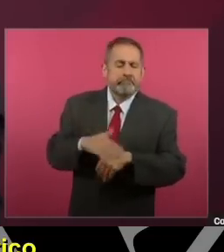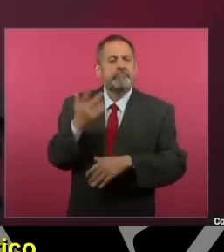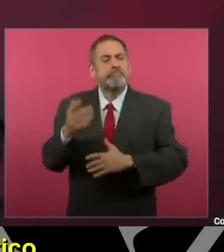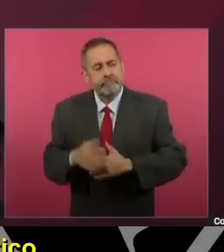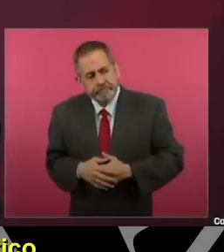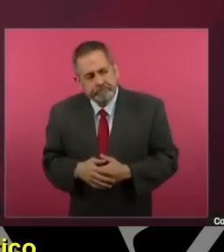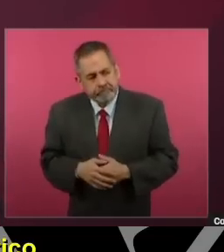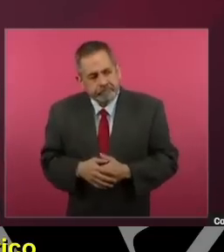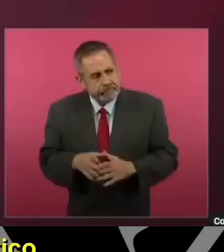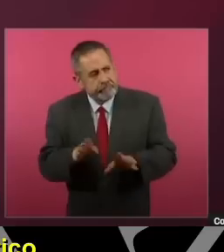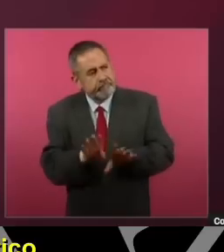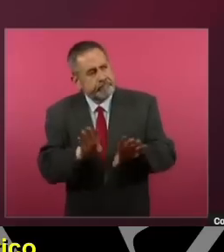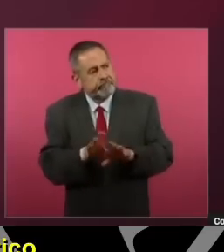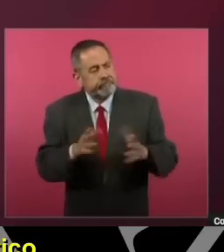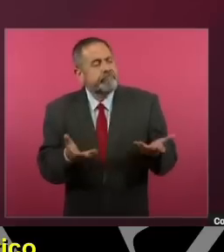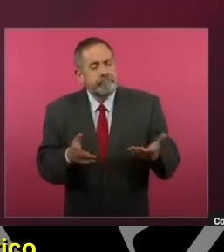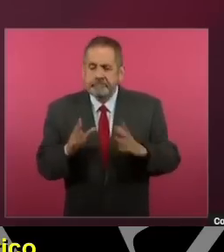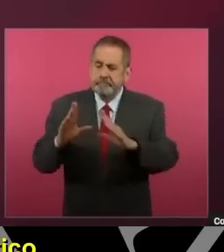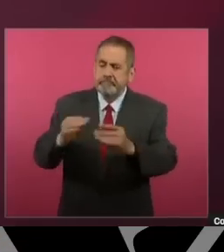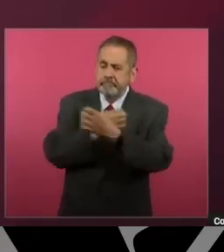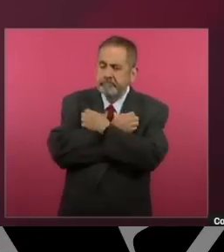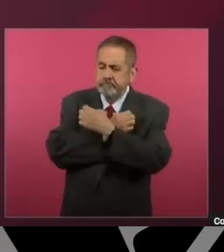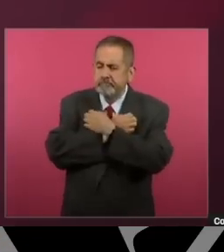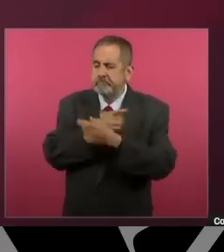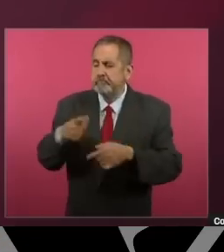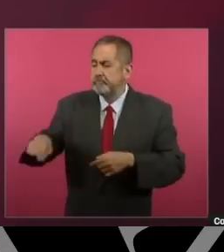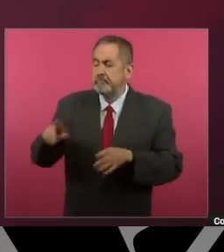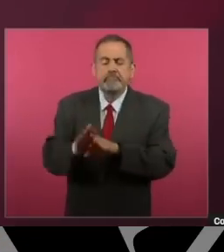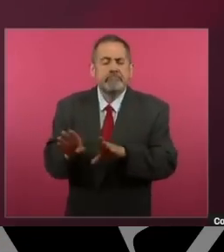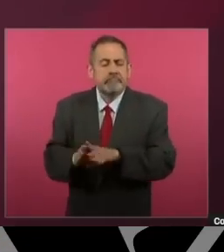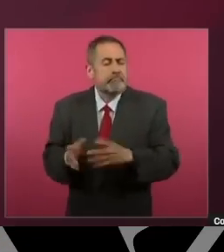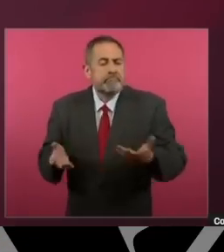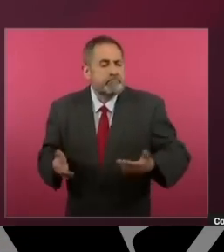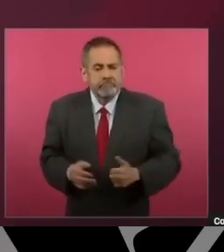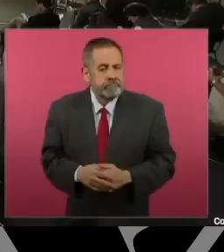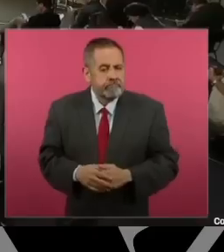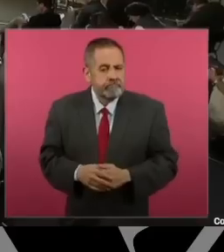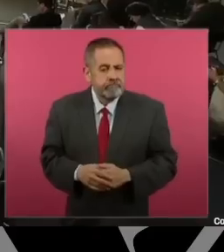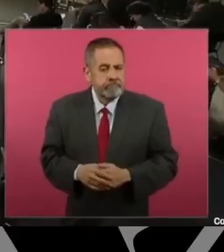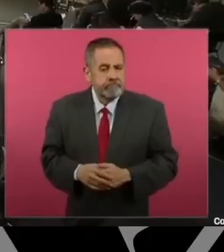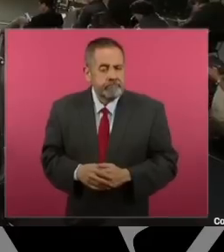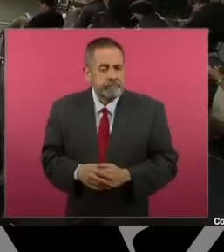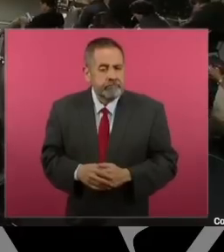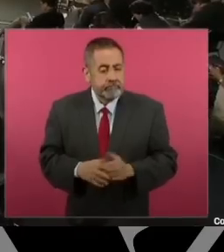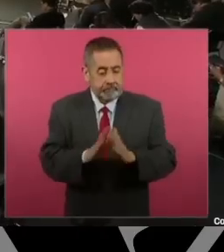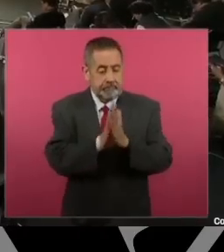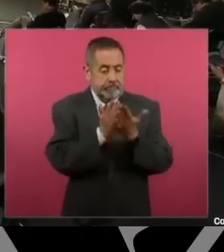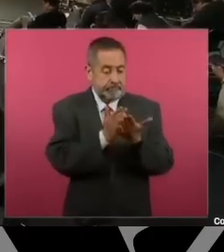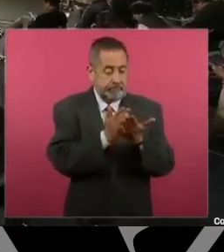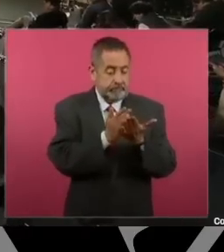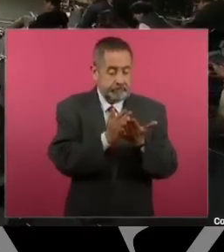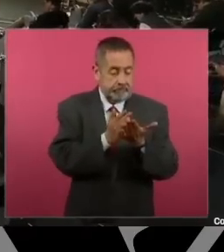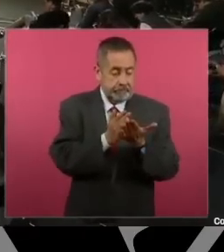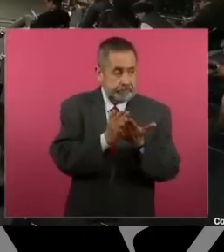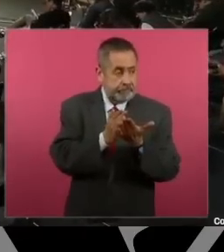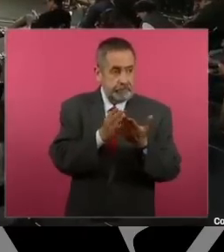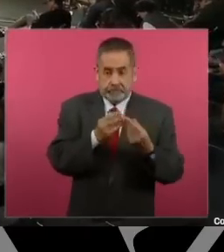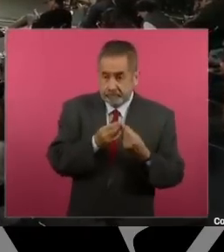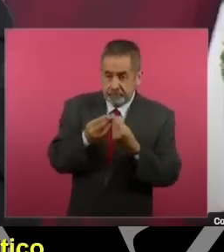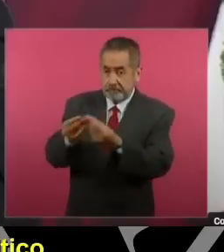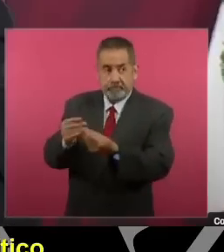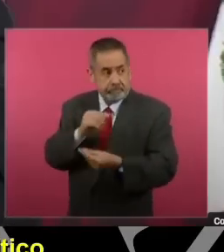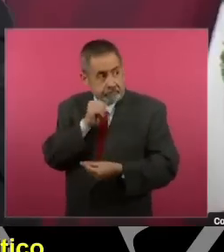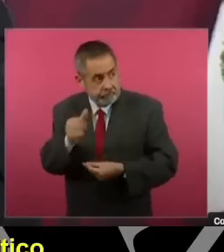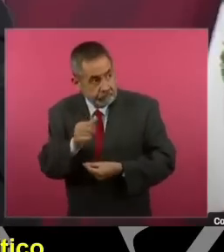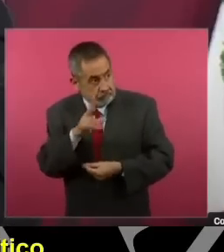cómo le van a hacer si no se permiten los libros